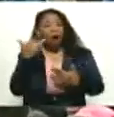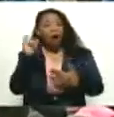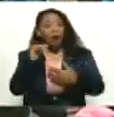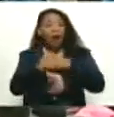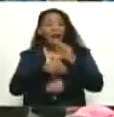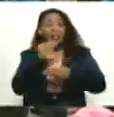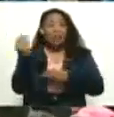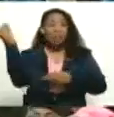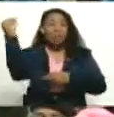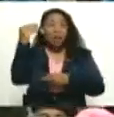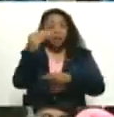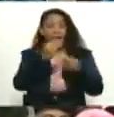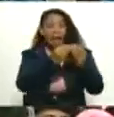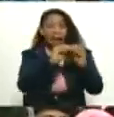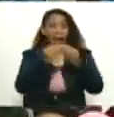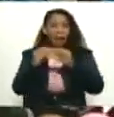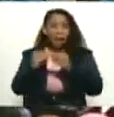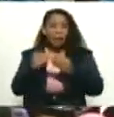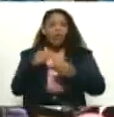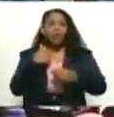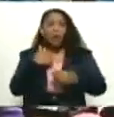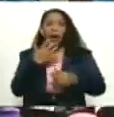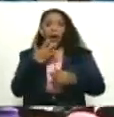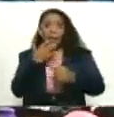forma aún. Voy a ponerles un ejemplo,